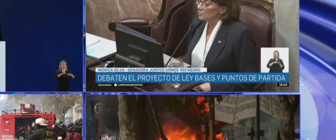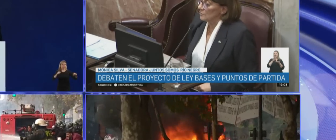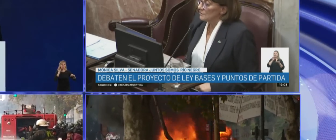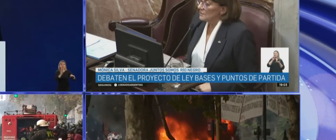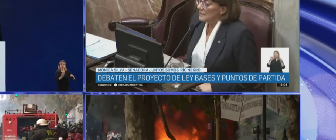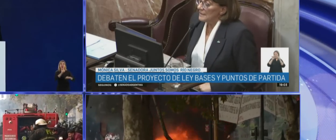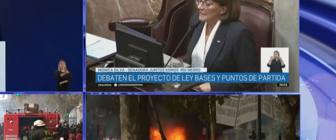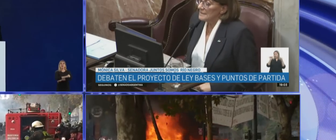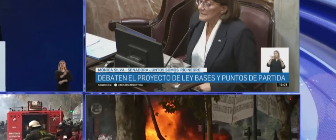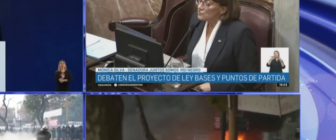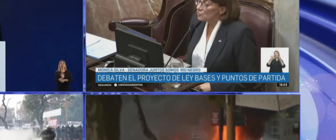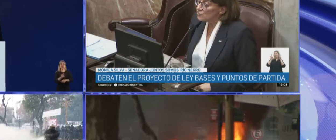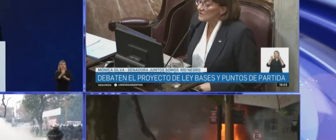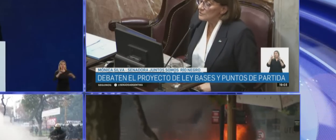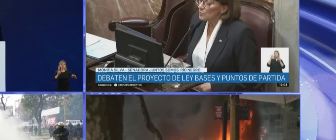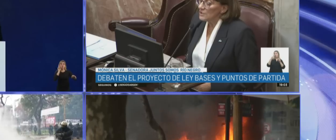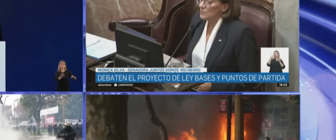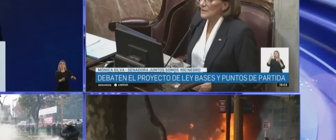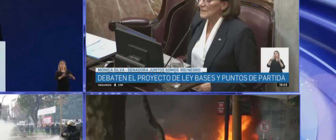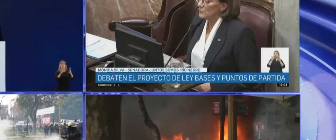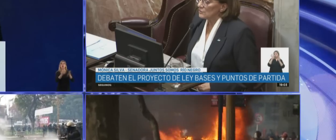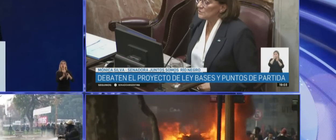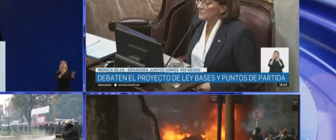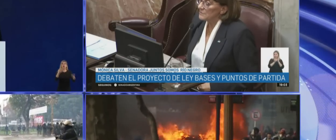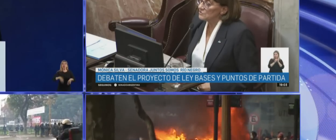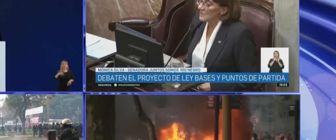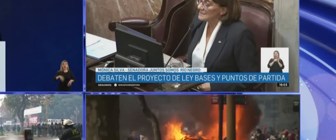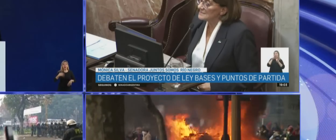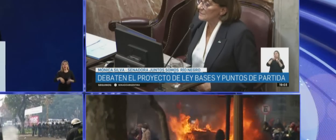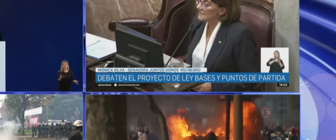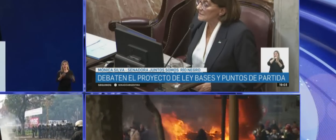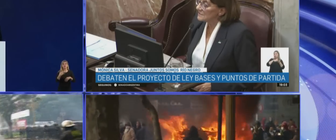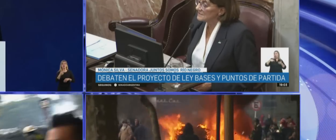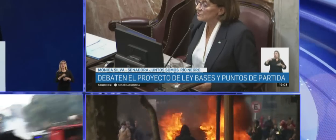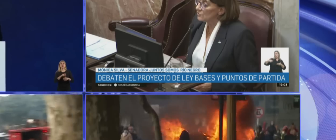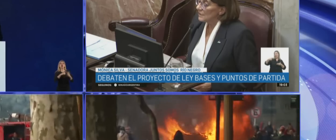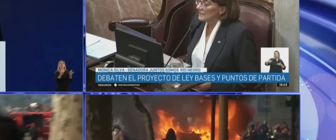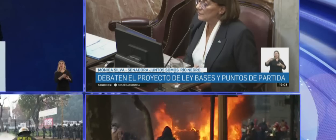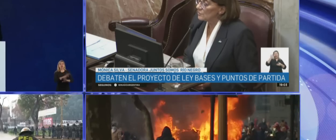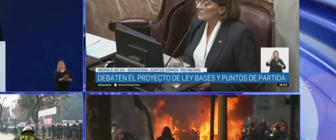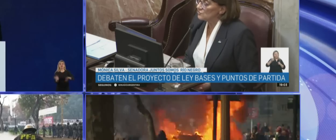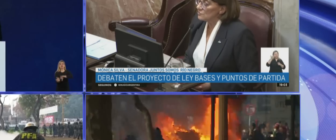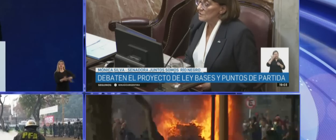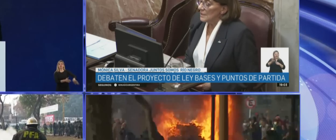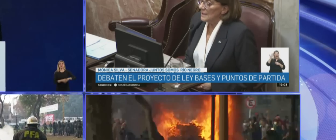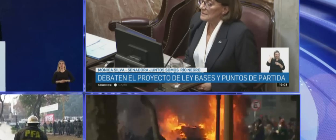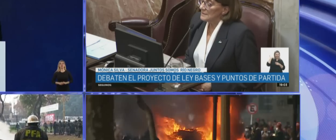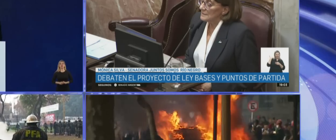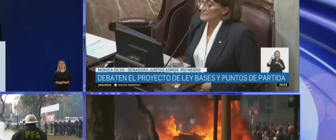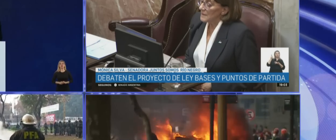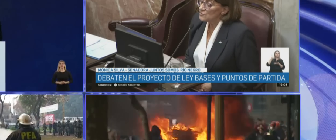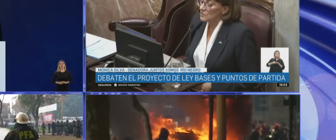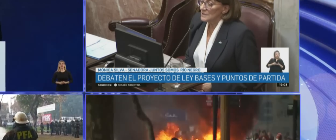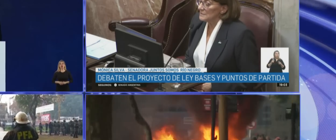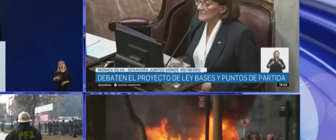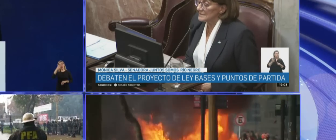podría pasar con el resto del mundo libre si baja la guardia y se deja de seducir por el socialismo. Porque son las mismas ideas